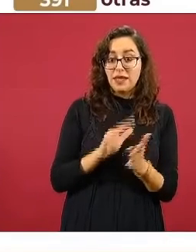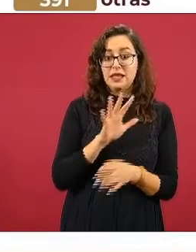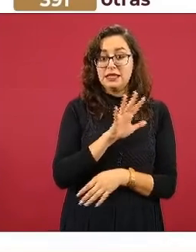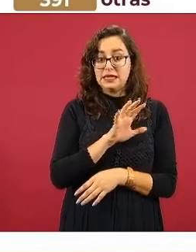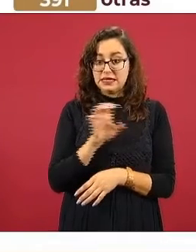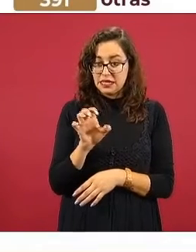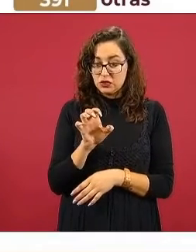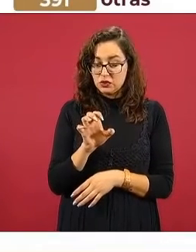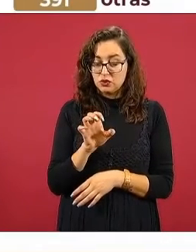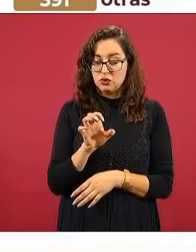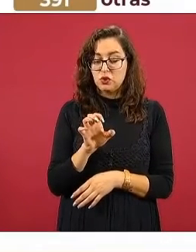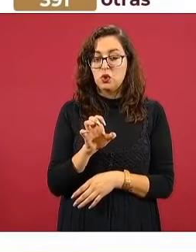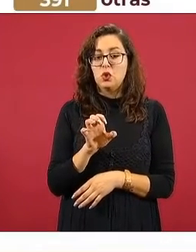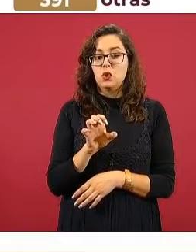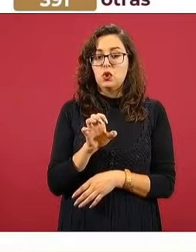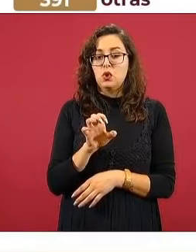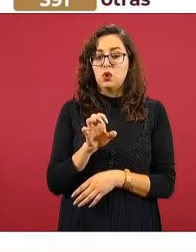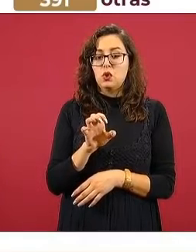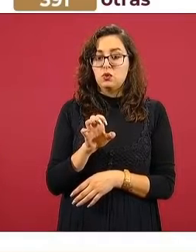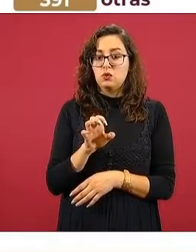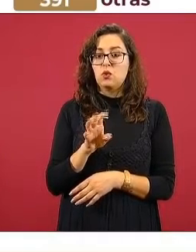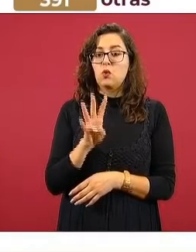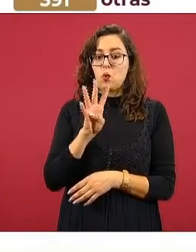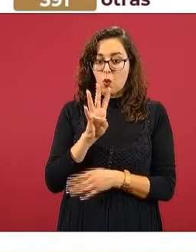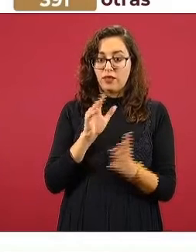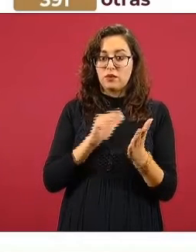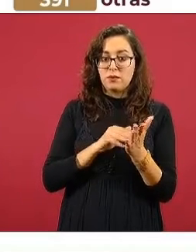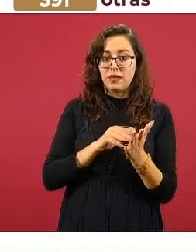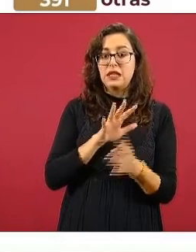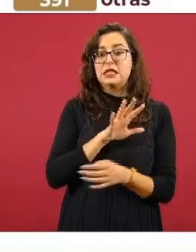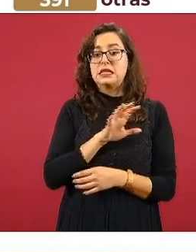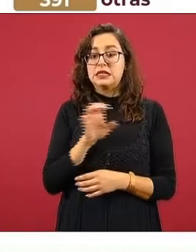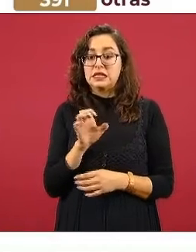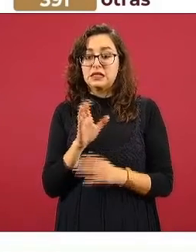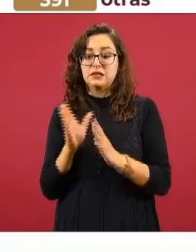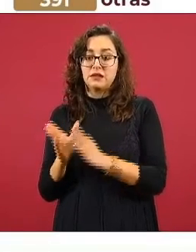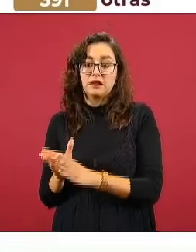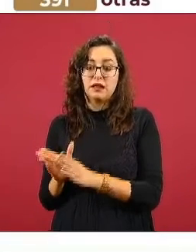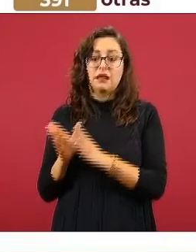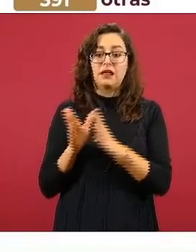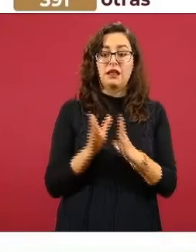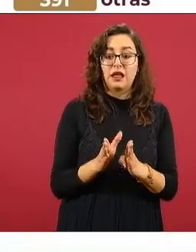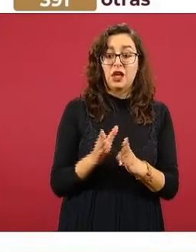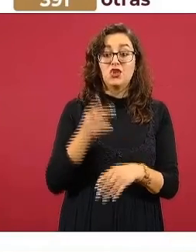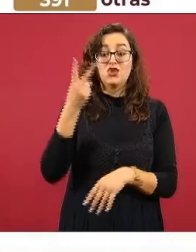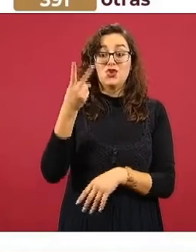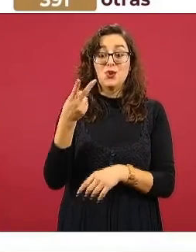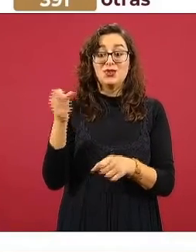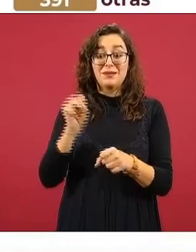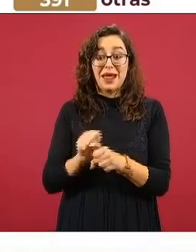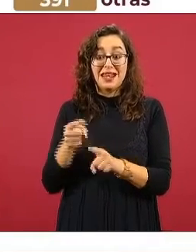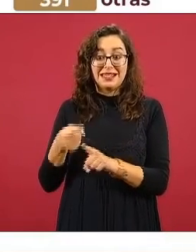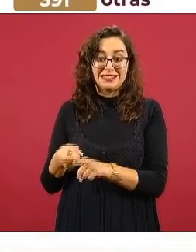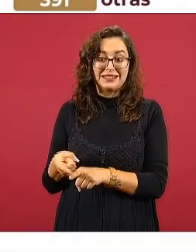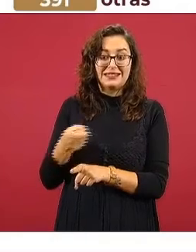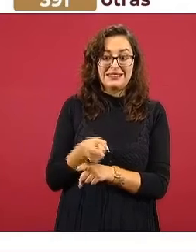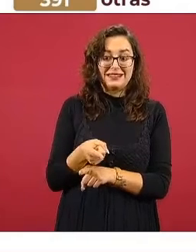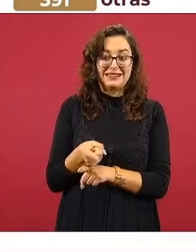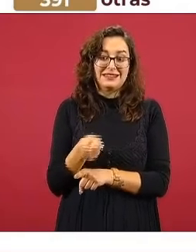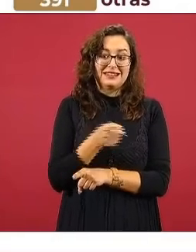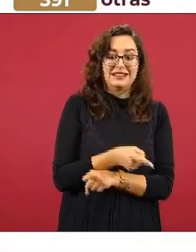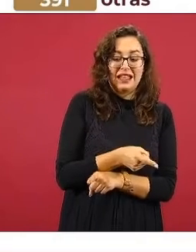4.500, poco más de 4.500 de ellos, son personas que iniciaron con signos y síntomas la semana pasada, es decir, la